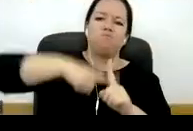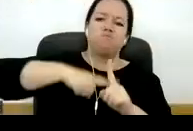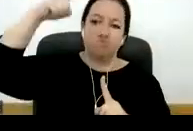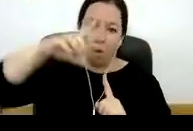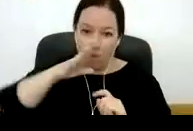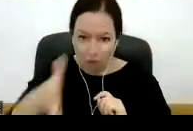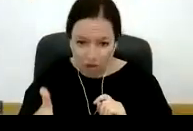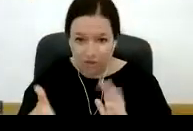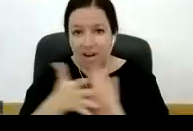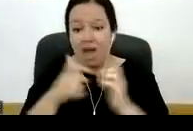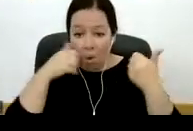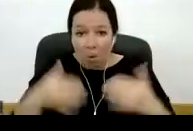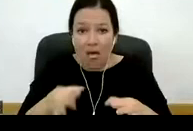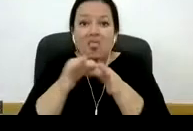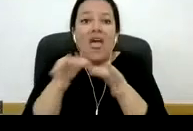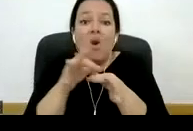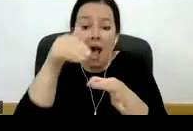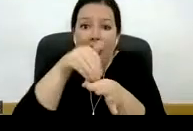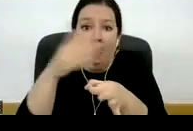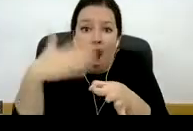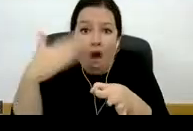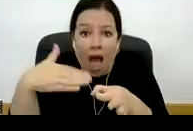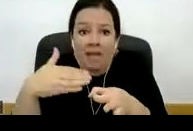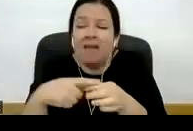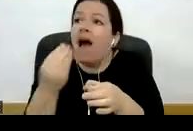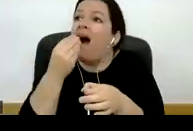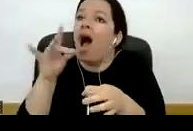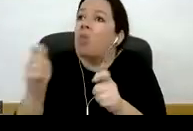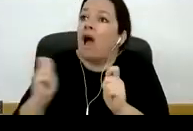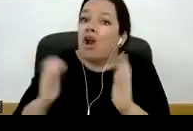embargo una desnutrición clara, porque nuestras células no llegan en un entorno